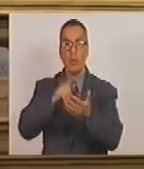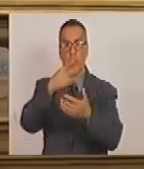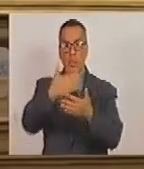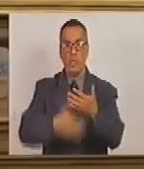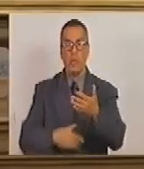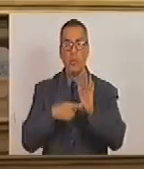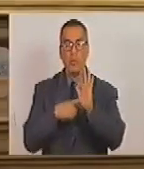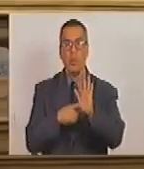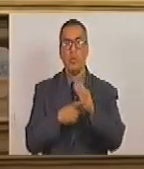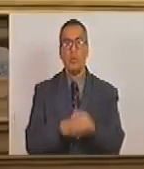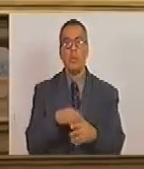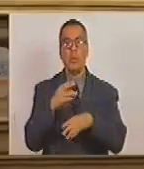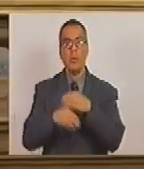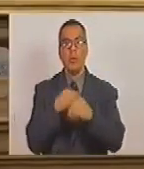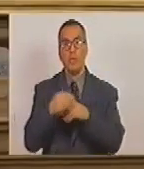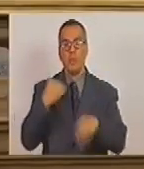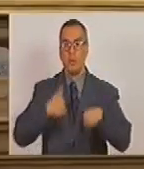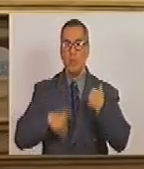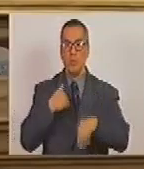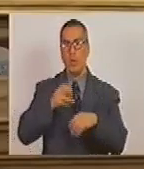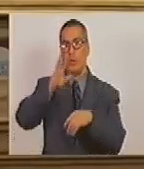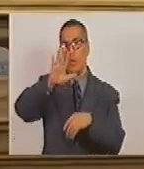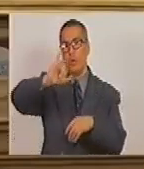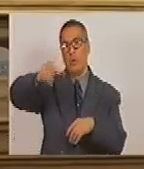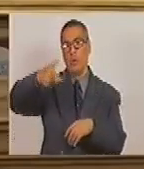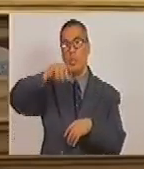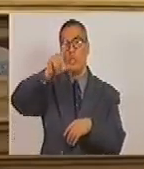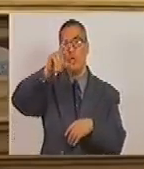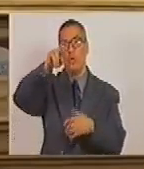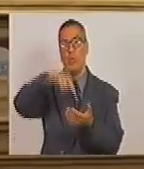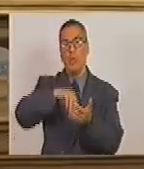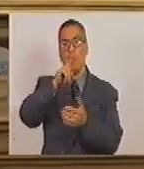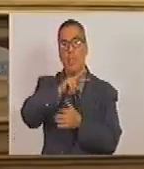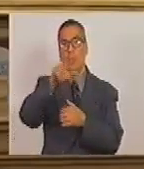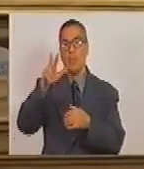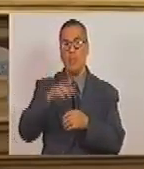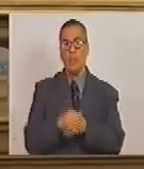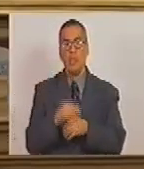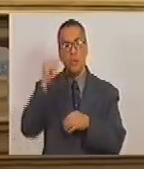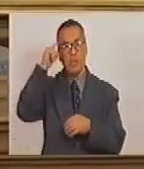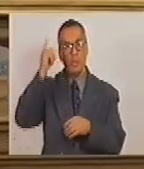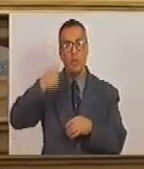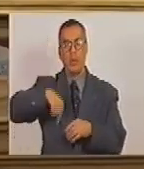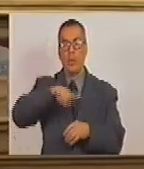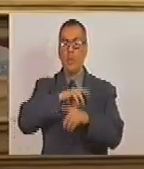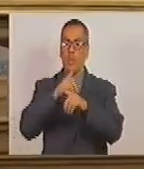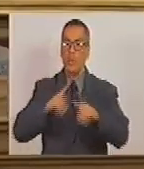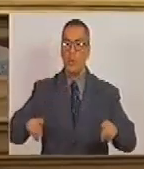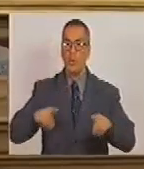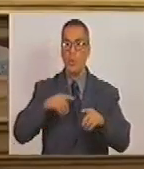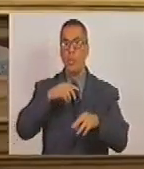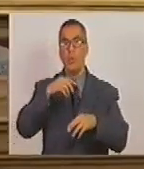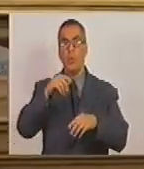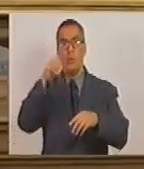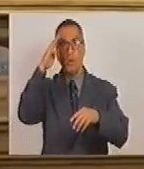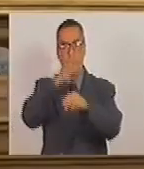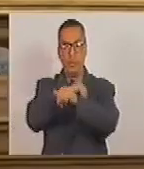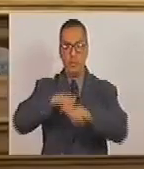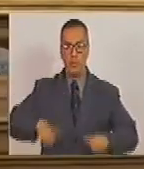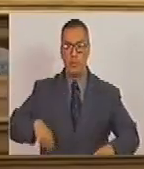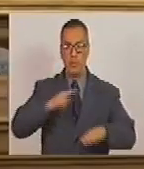acta presentada correspondiente al miércoles 5 de julio de 2023, día de nuestra independencia y de la gloriosa Fuerza